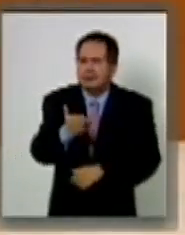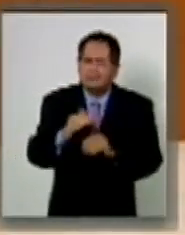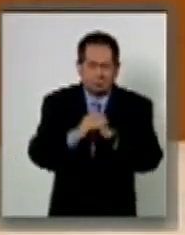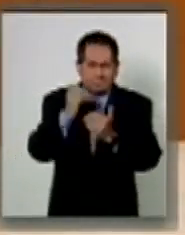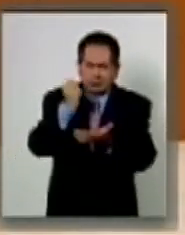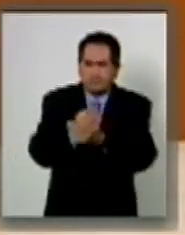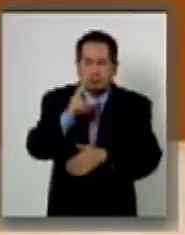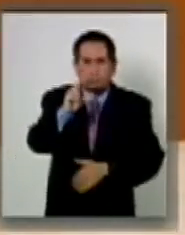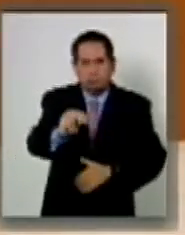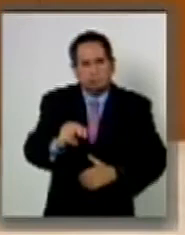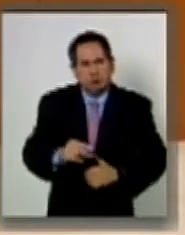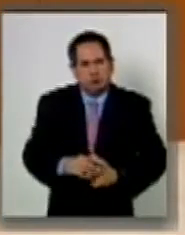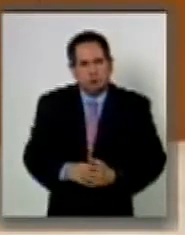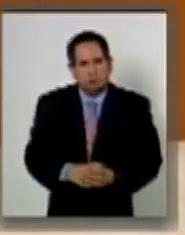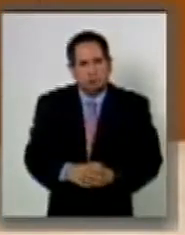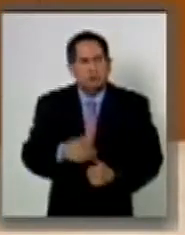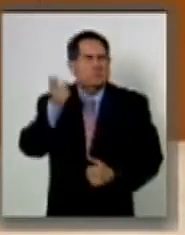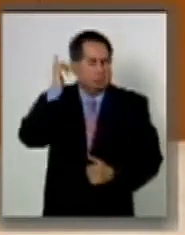aprobemos esto.